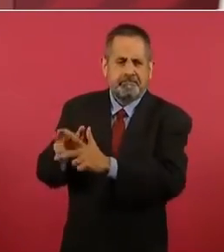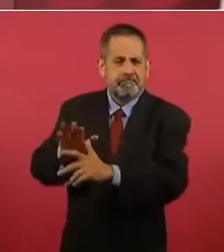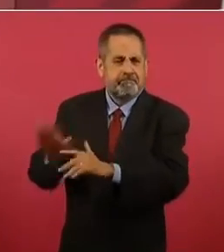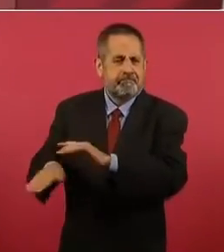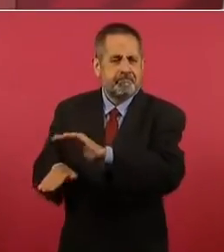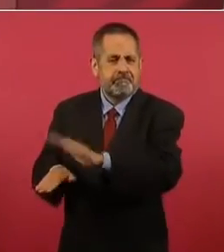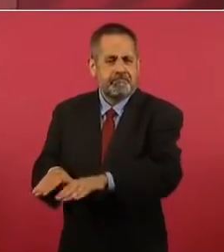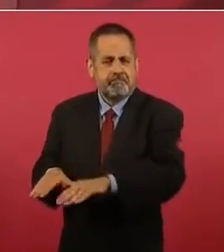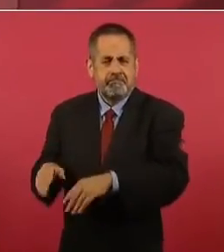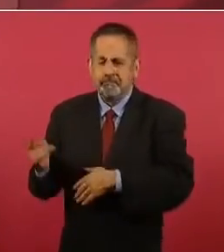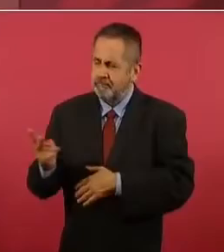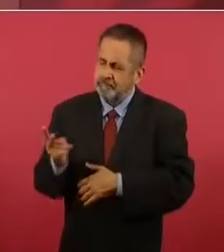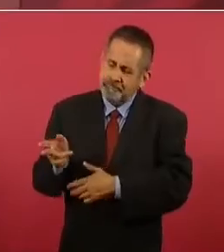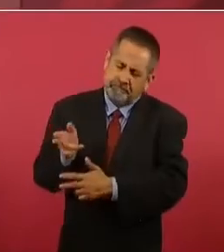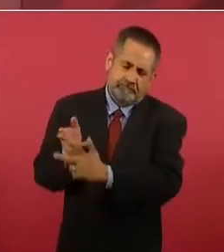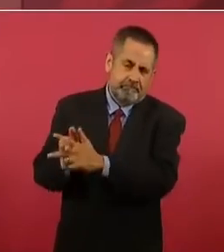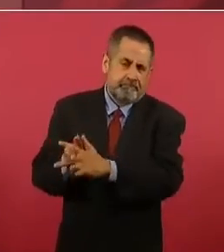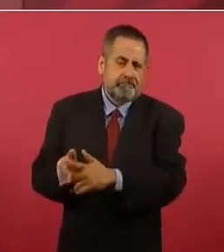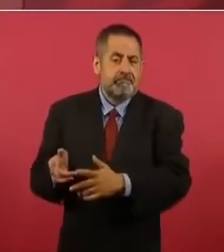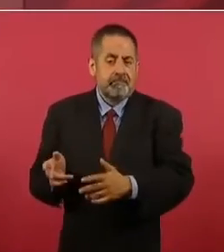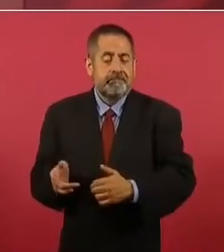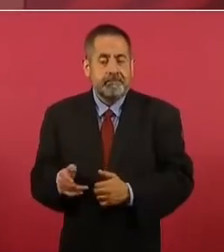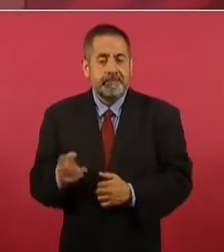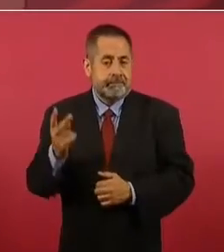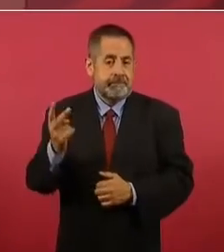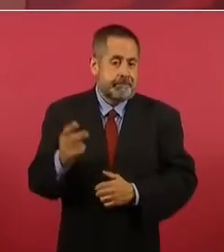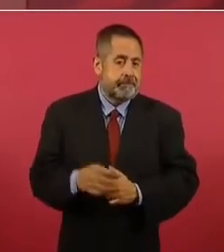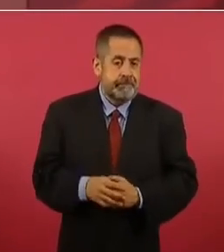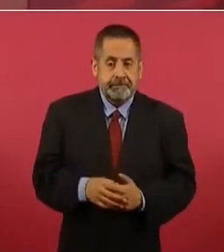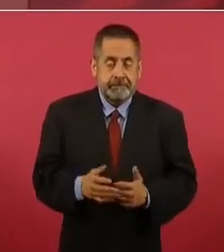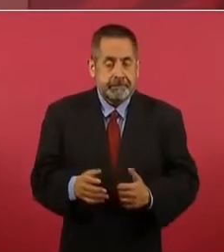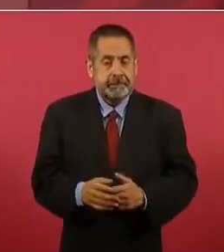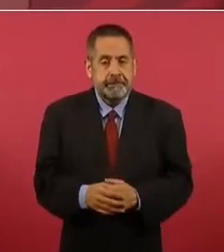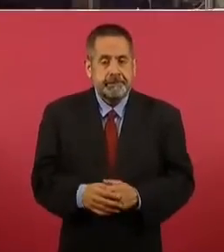testimonio que existe de otro sacerdote. Muy bien.